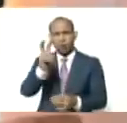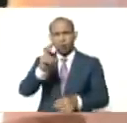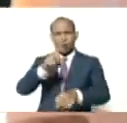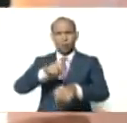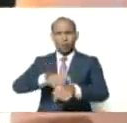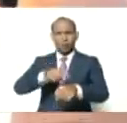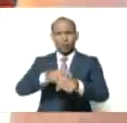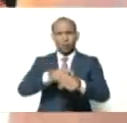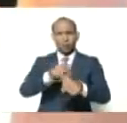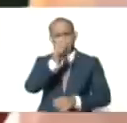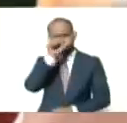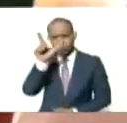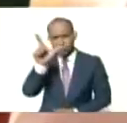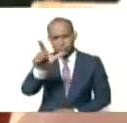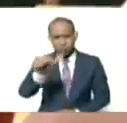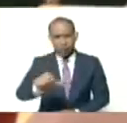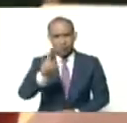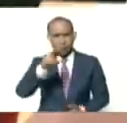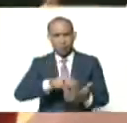histórico que se apertura este